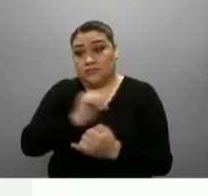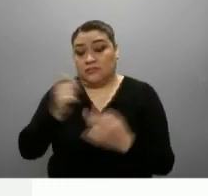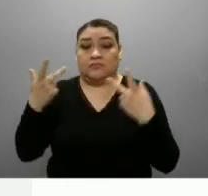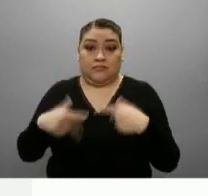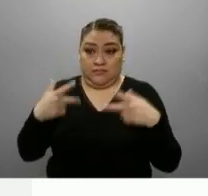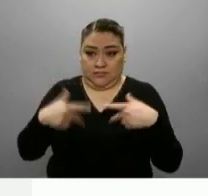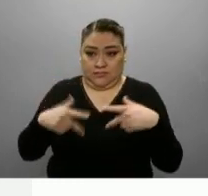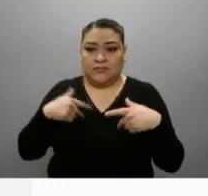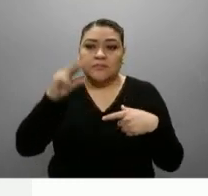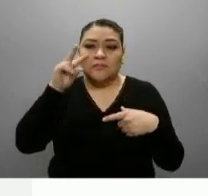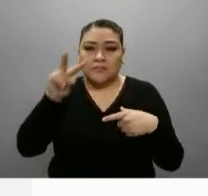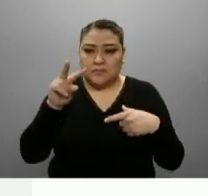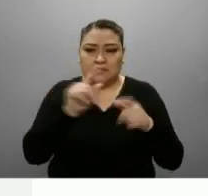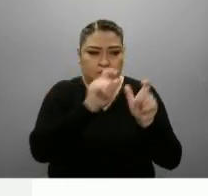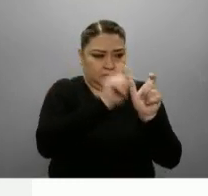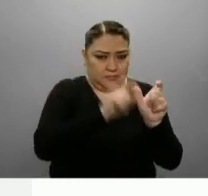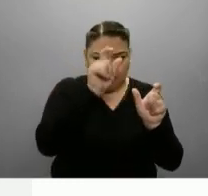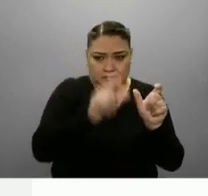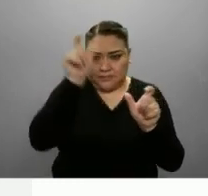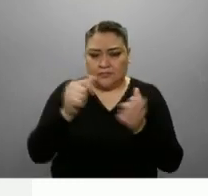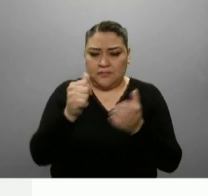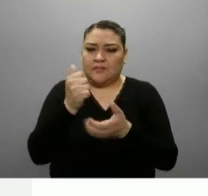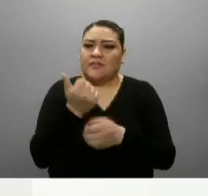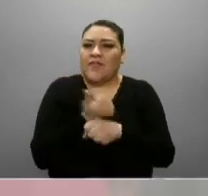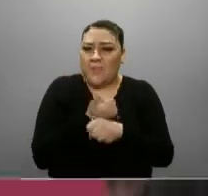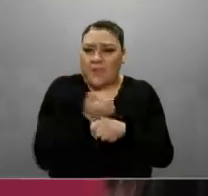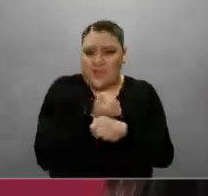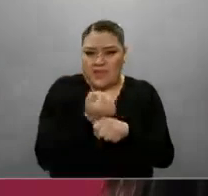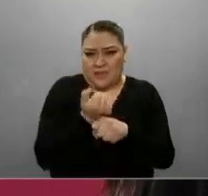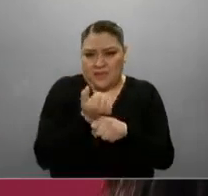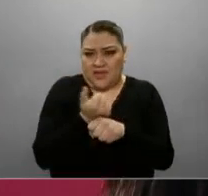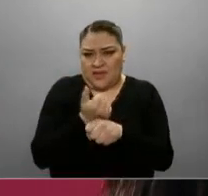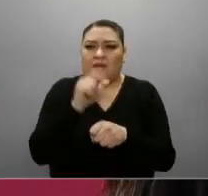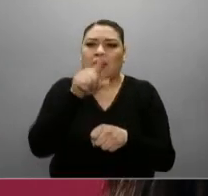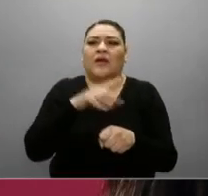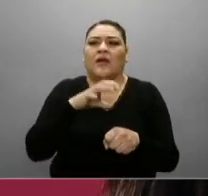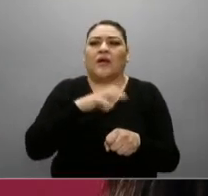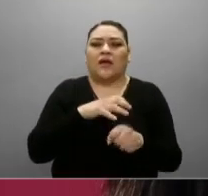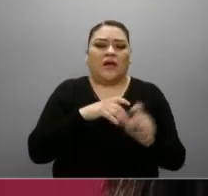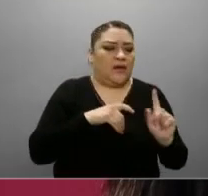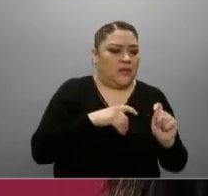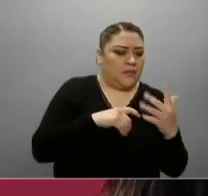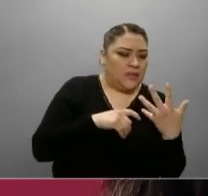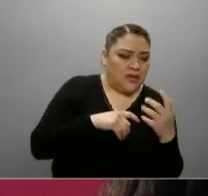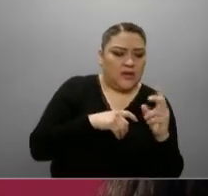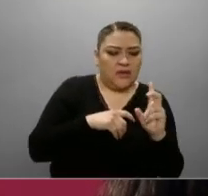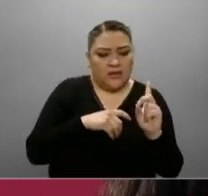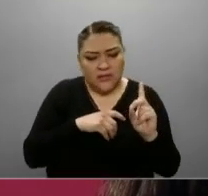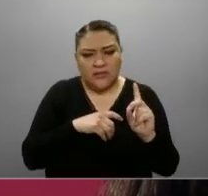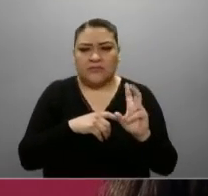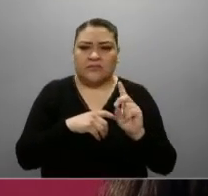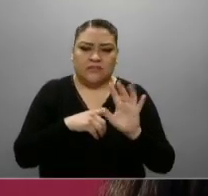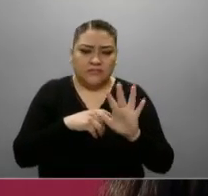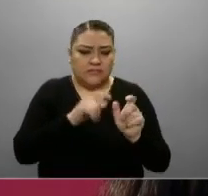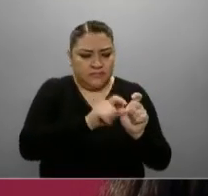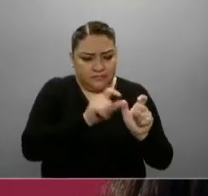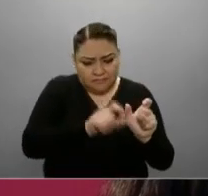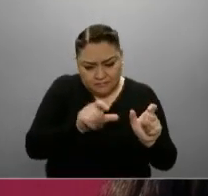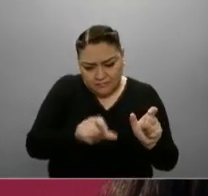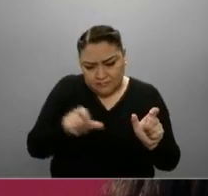que están representadas por estas barras amarillas en distintas categorías de edad, 29, 25, 30, 35,